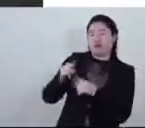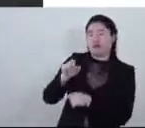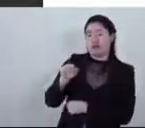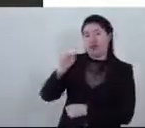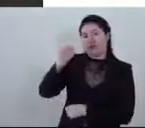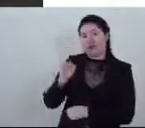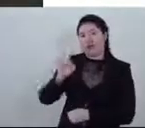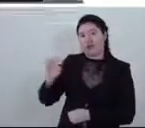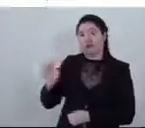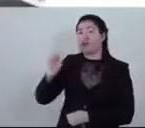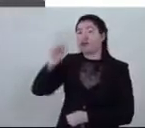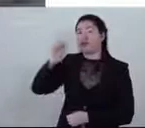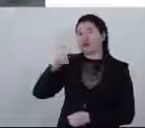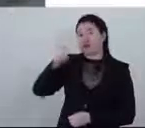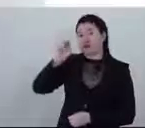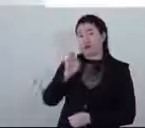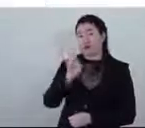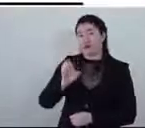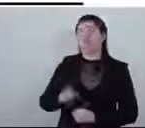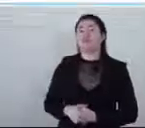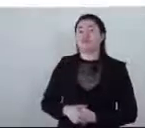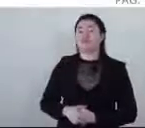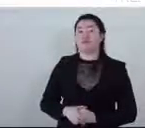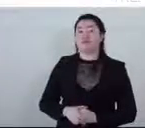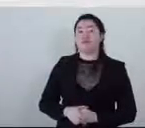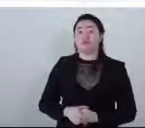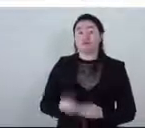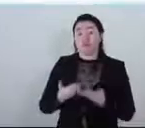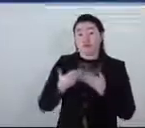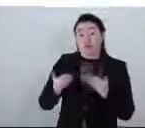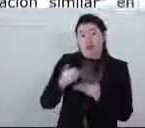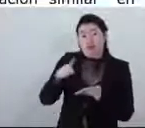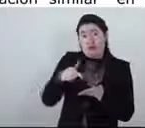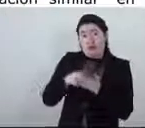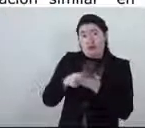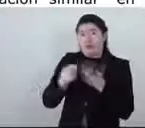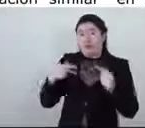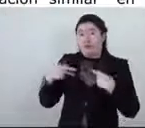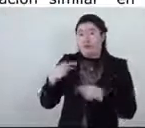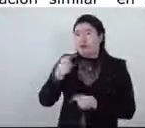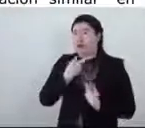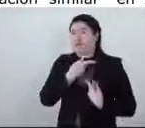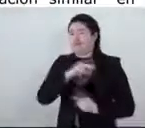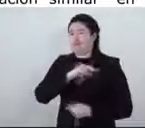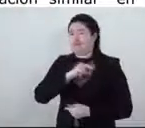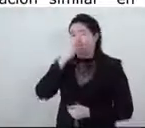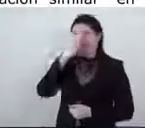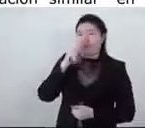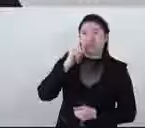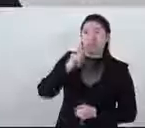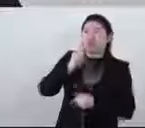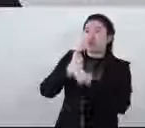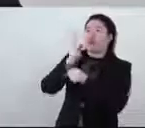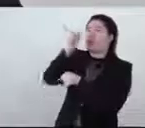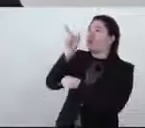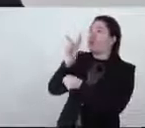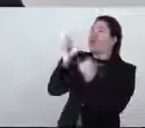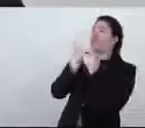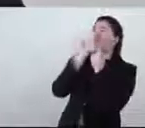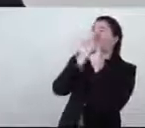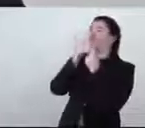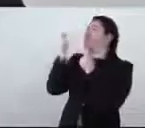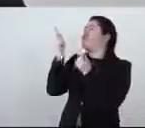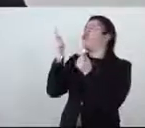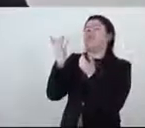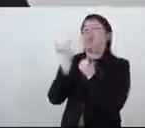sureste. Inciso D, durante la visita al sitio, el especialista de DNV identificó una ubicación similar en